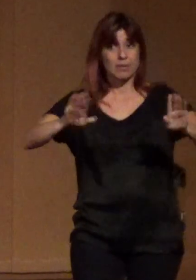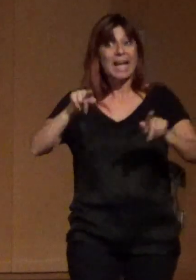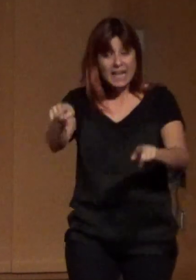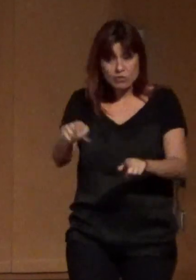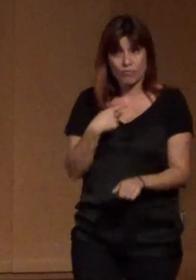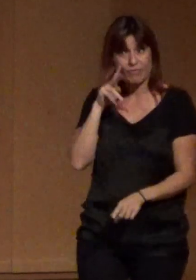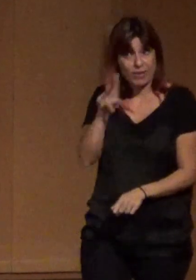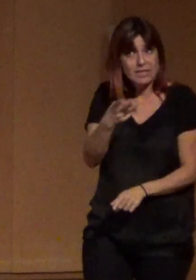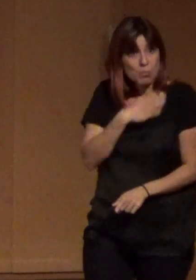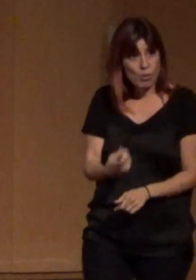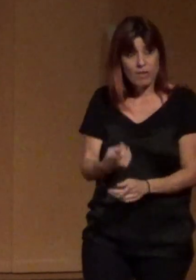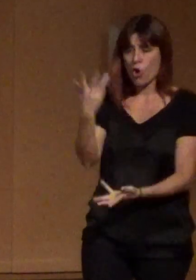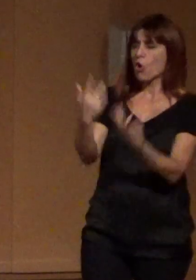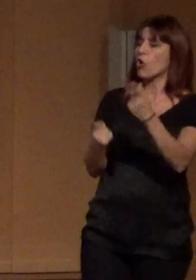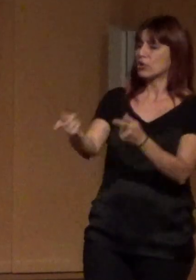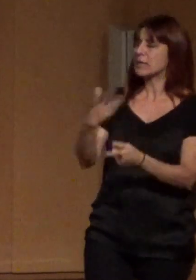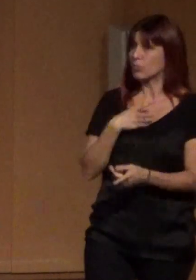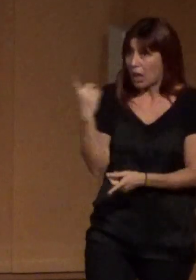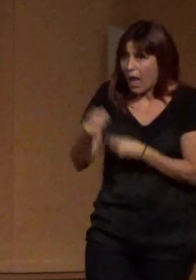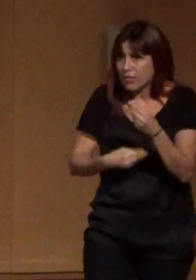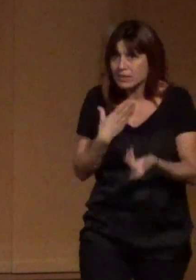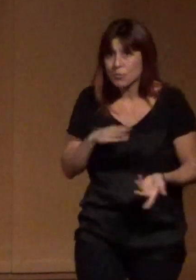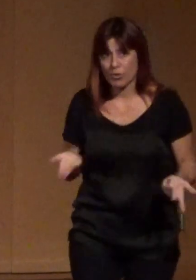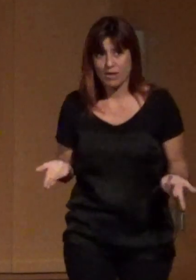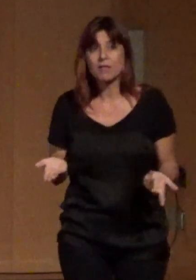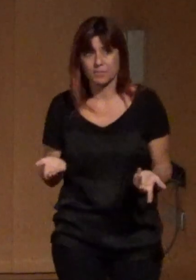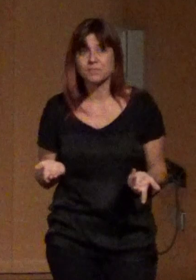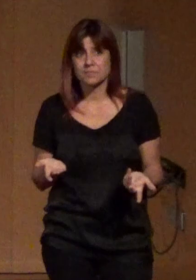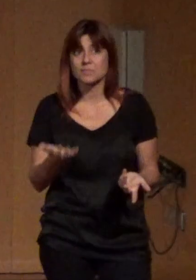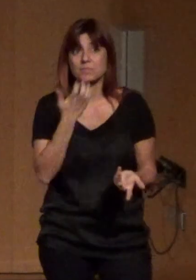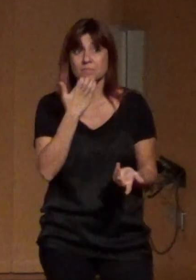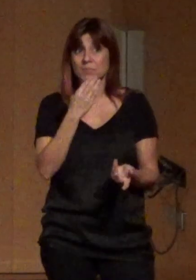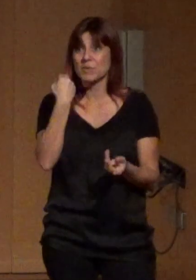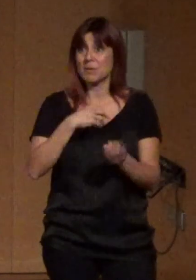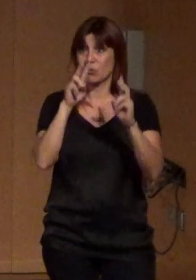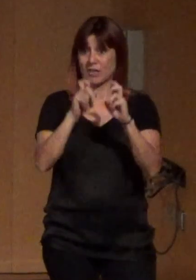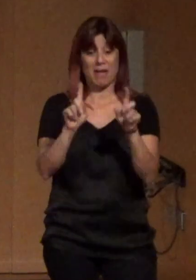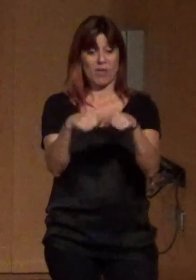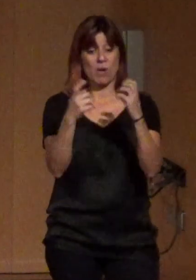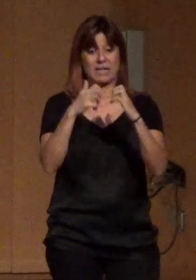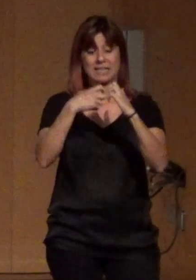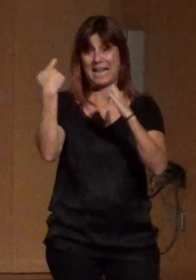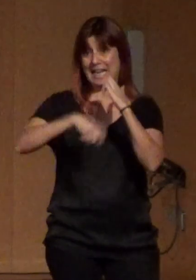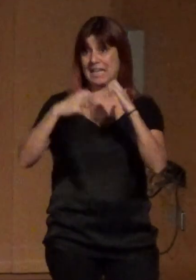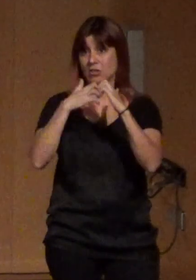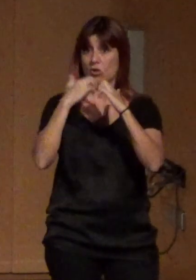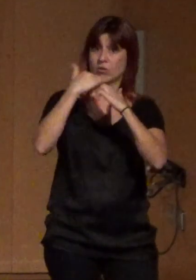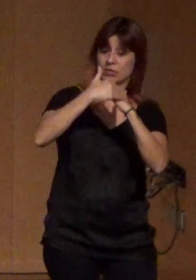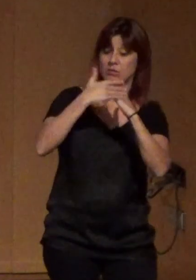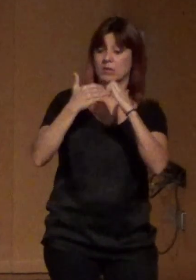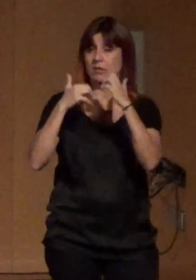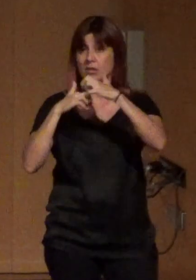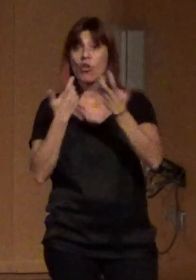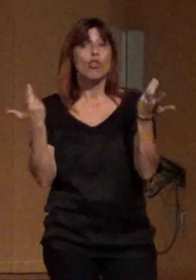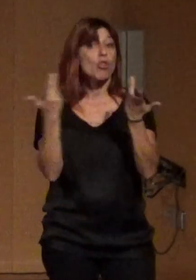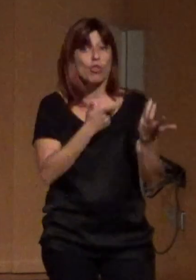que nadie se llame engaño, esto se puede hacer. Igualmente, la disfunción neurológica posterior, que está más relacionada con la hiperactividad y la impulsividad, pues